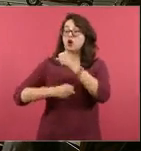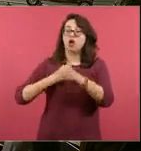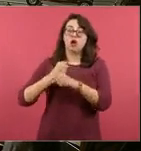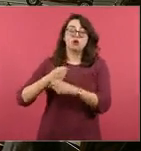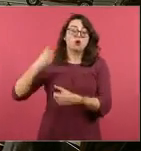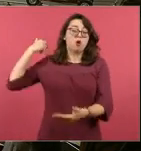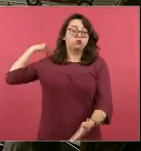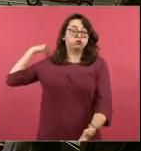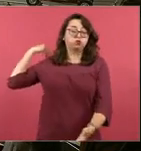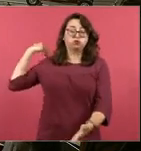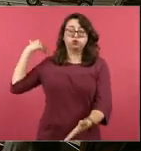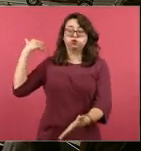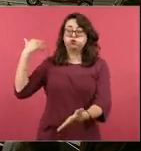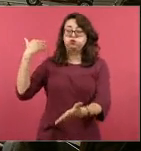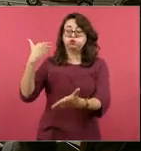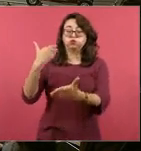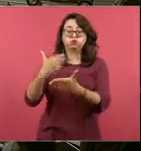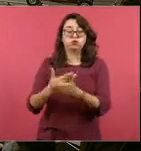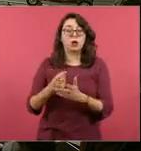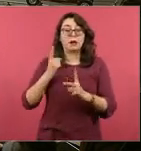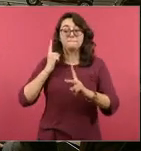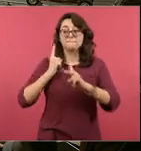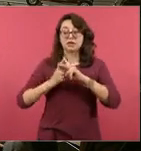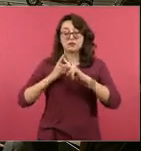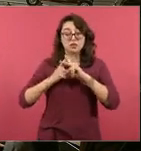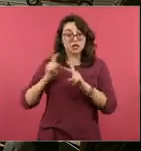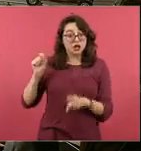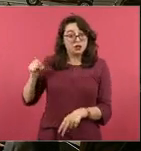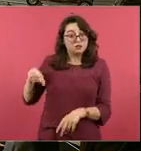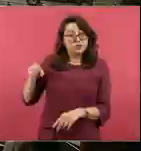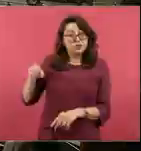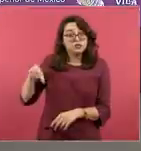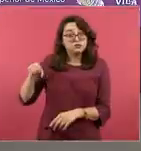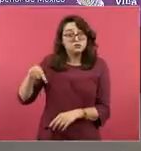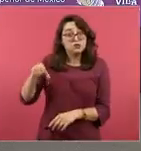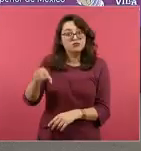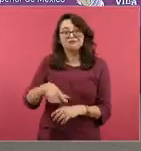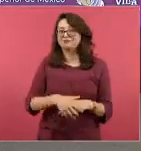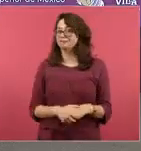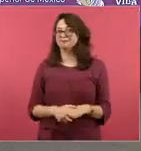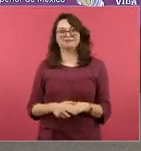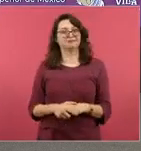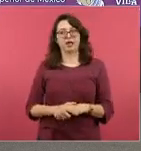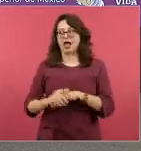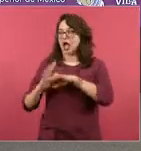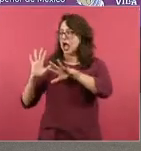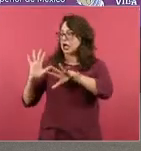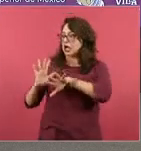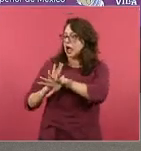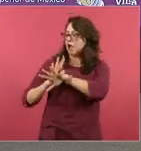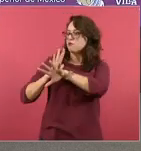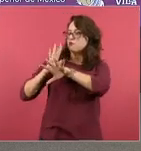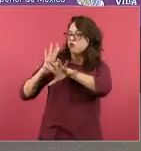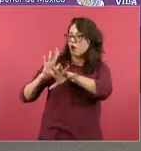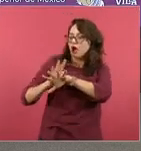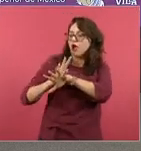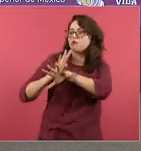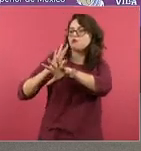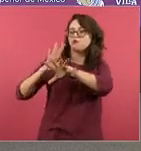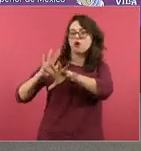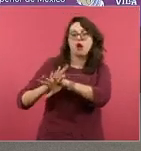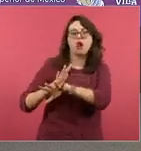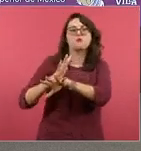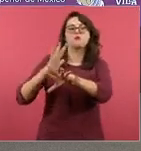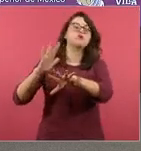Han participado diferentes civilizaciones. Hay matemáticos reconocidos a lo largo de su historia.